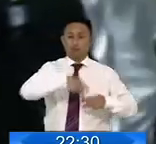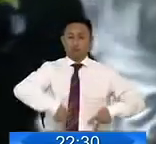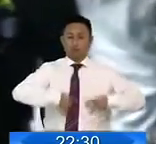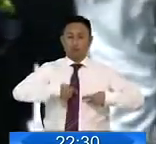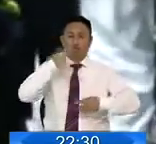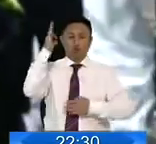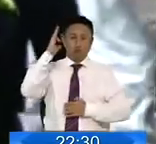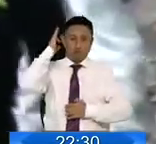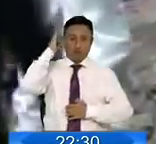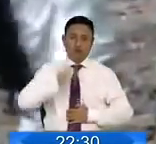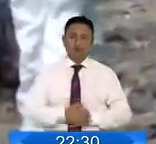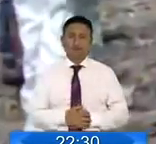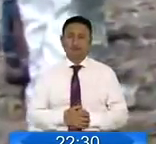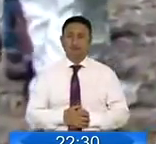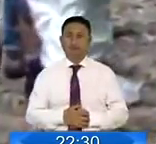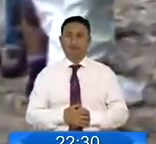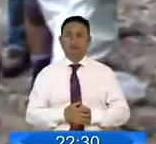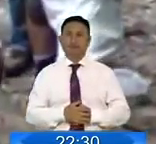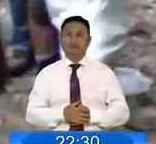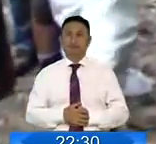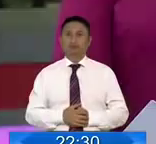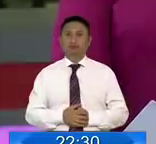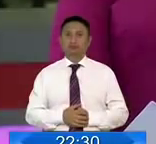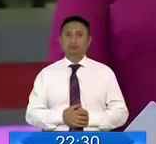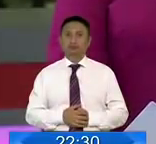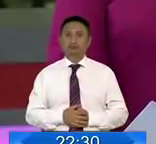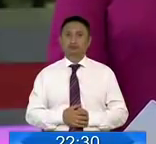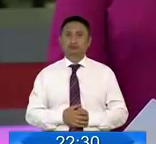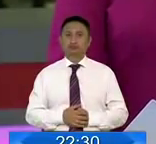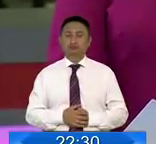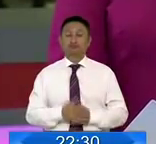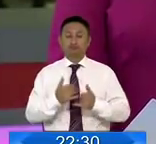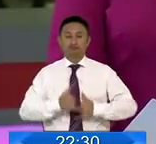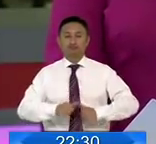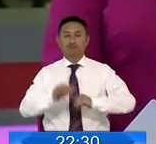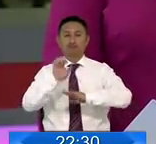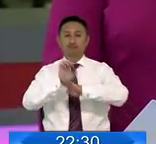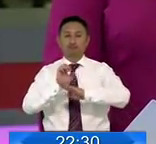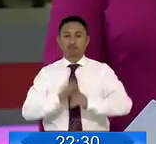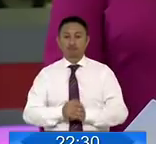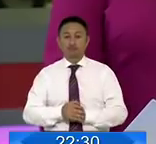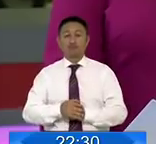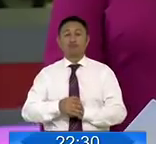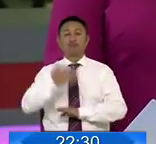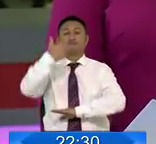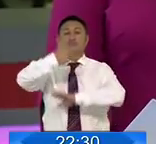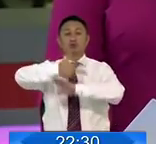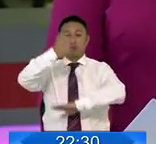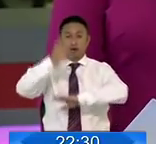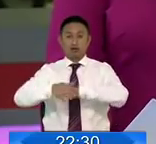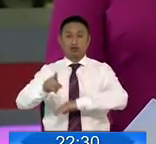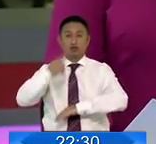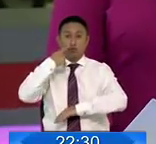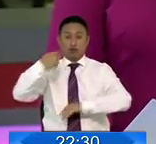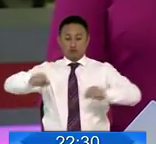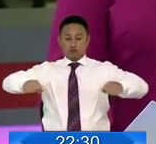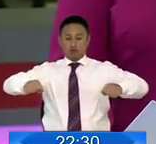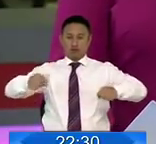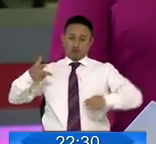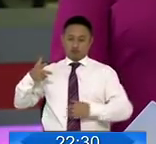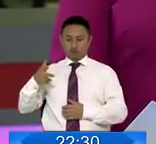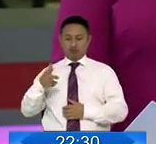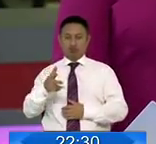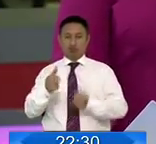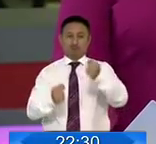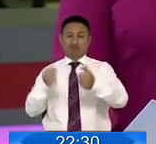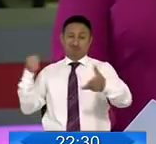Carchi, informa Miriam Enríquez. Recorremos el país. En Chimborazo, un motociclista murió tras impactarse contra